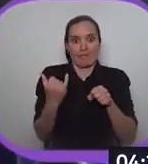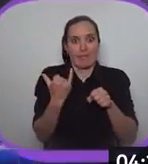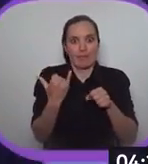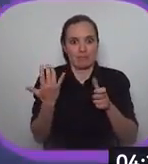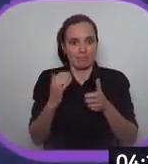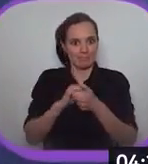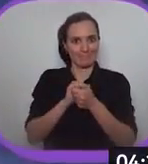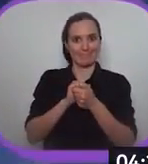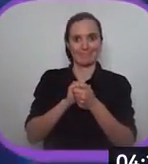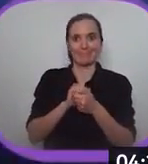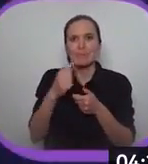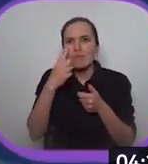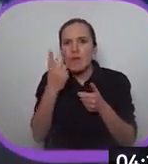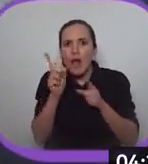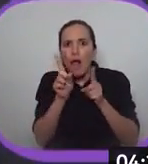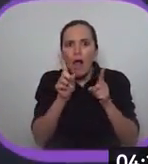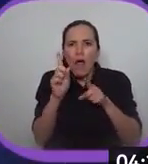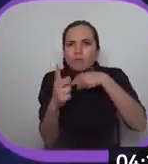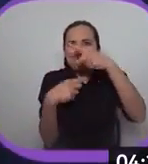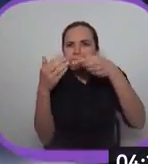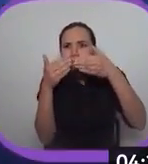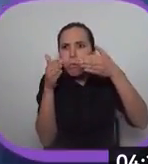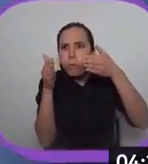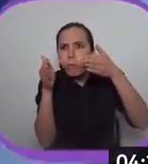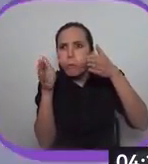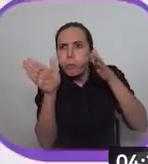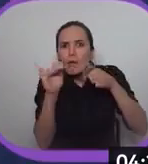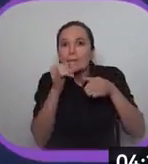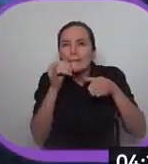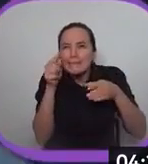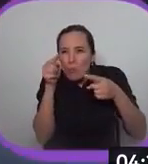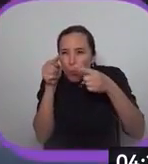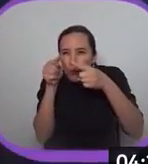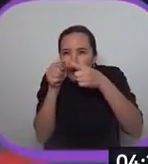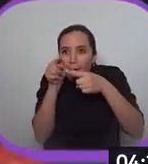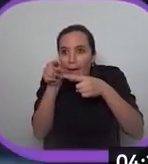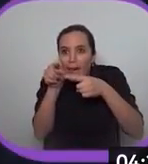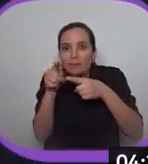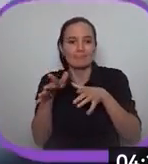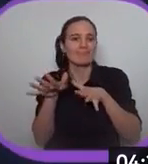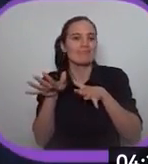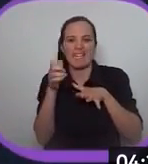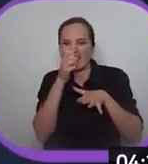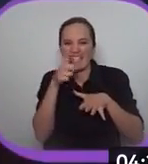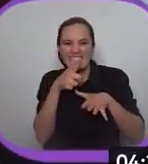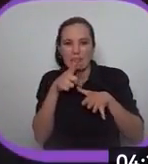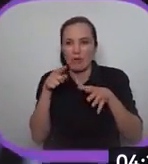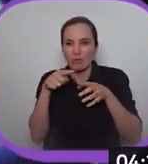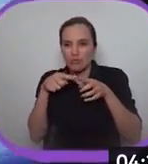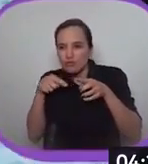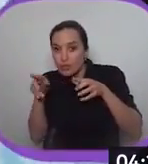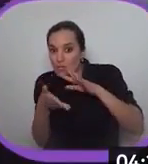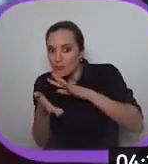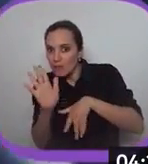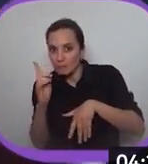una motocicleta. ¡Allá veo algo! ¡Es el portal! ¡Exacto! ¡Bien localizado! Pronto estarán fuera del alcance